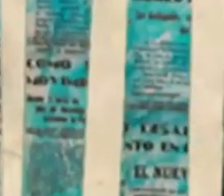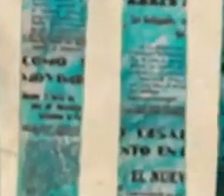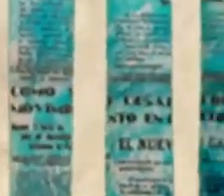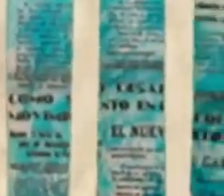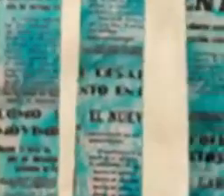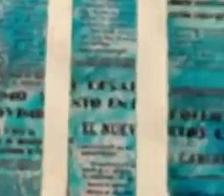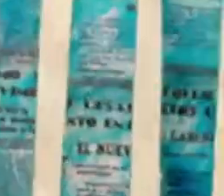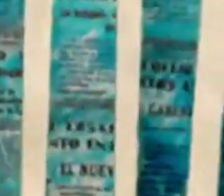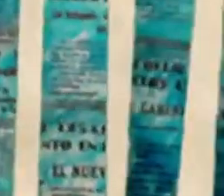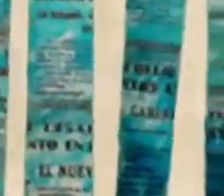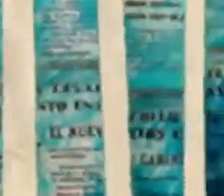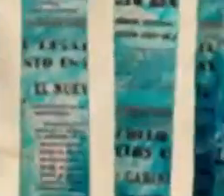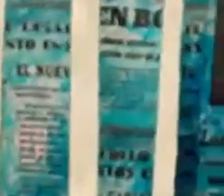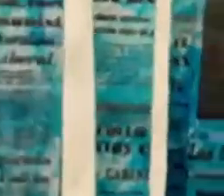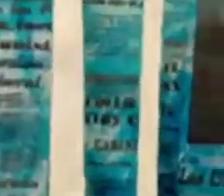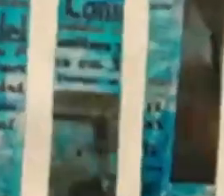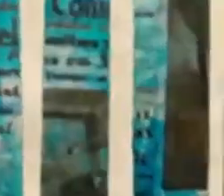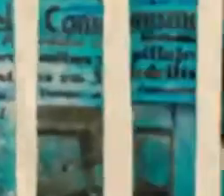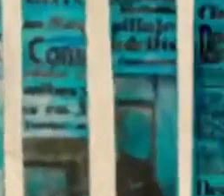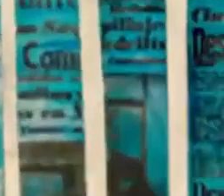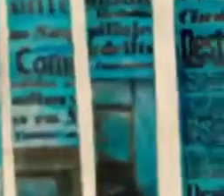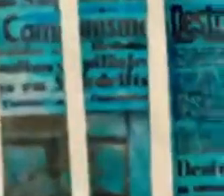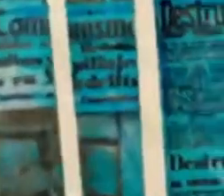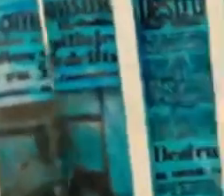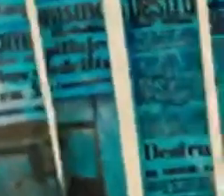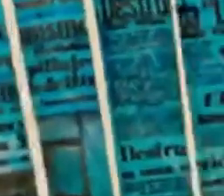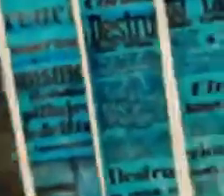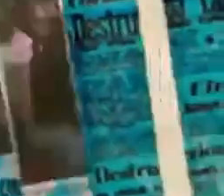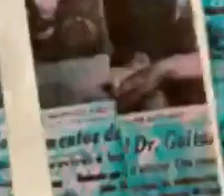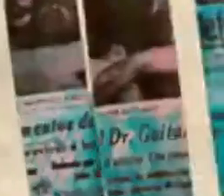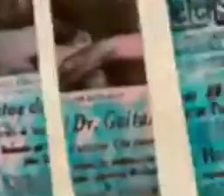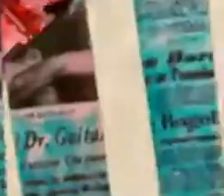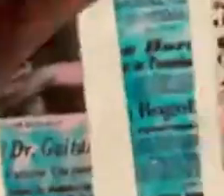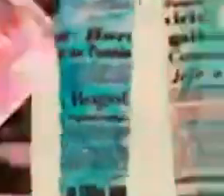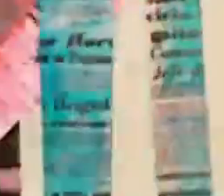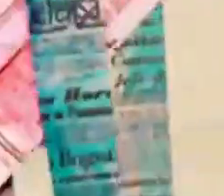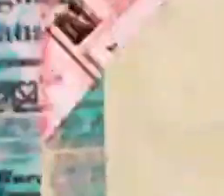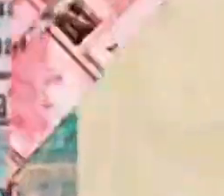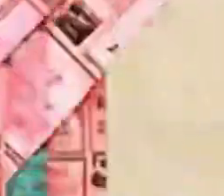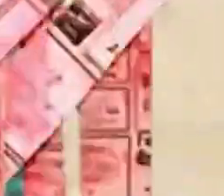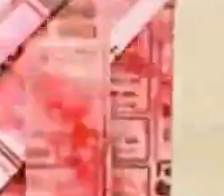por parte de la policía, que en esa época se llamaban los chulavitas,